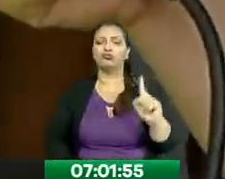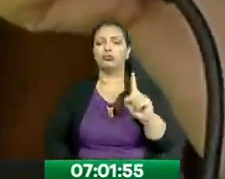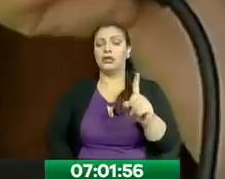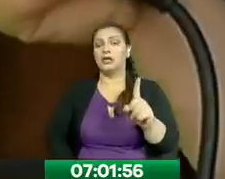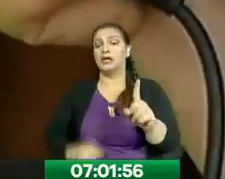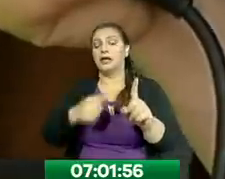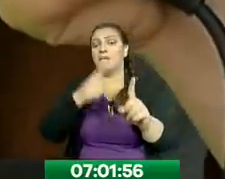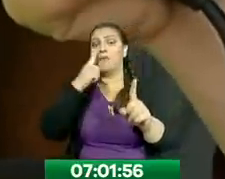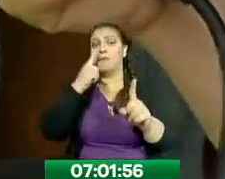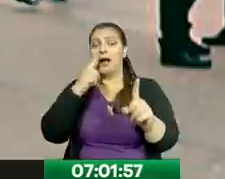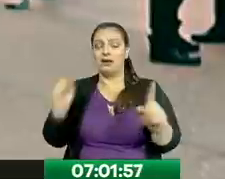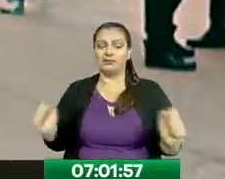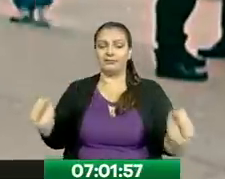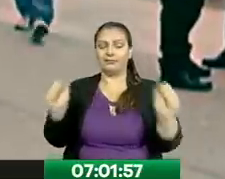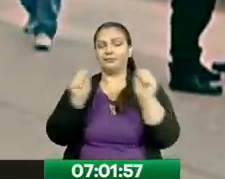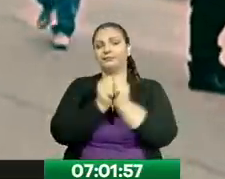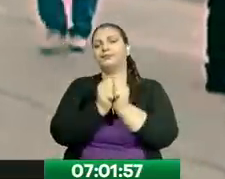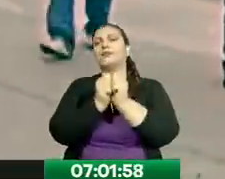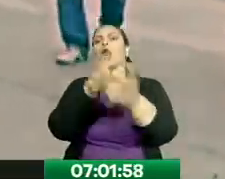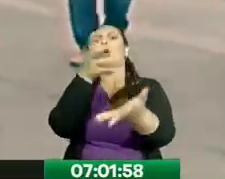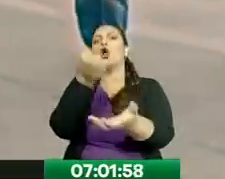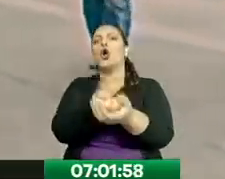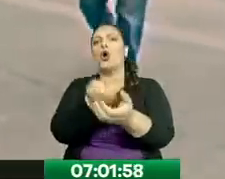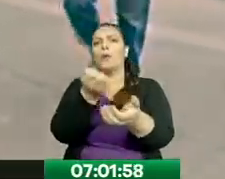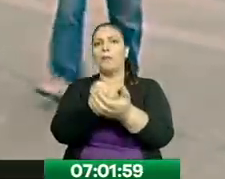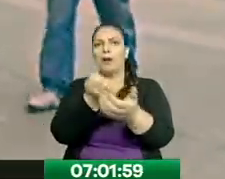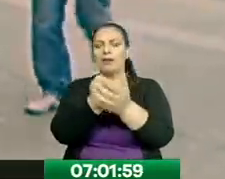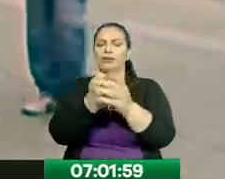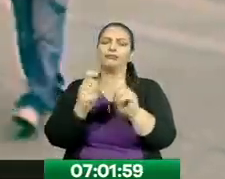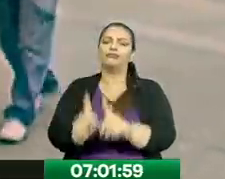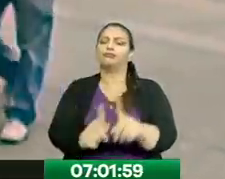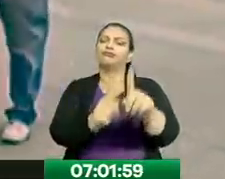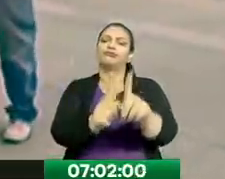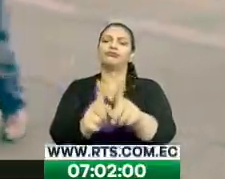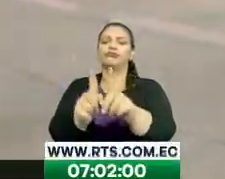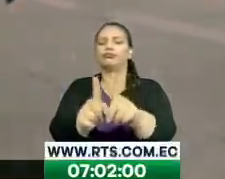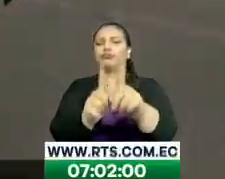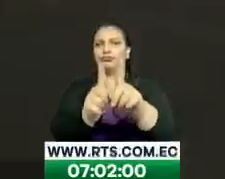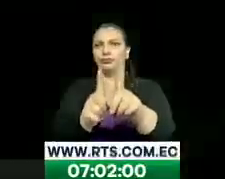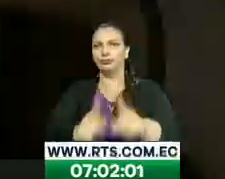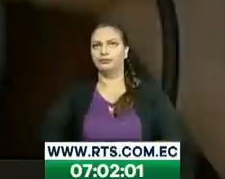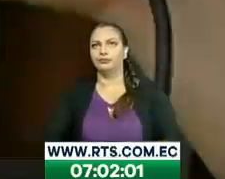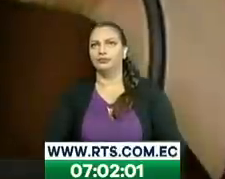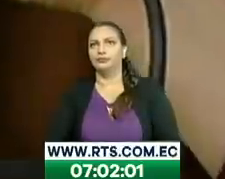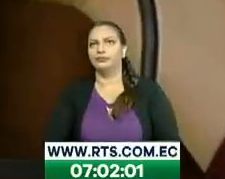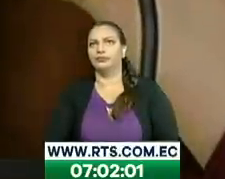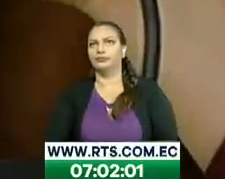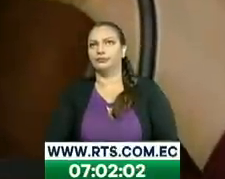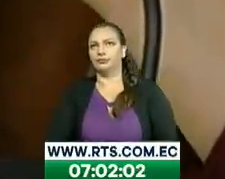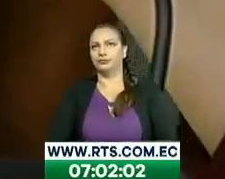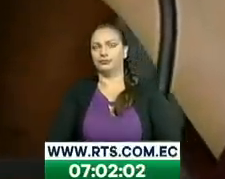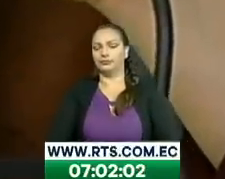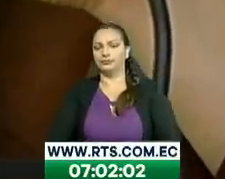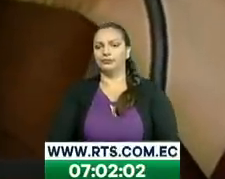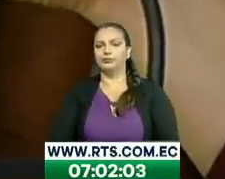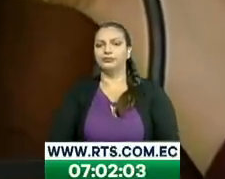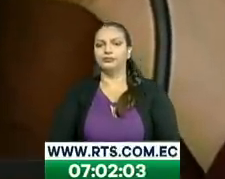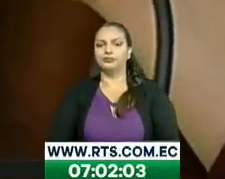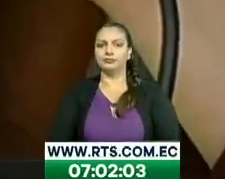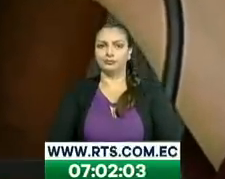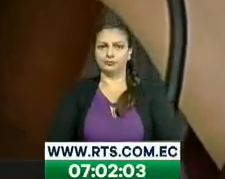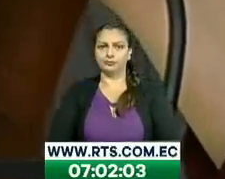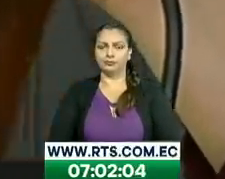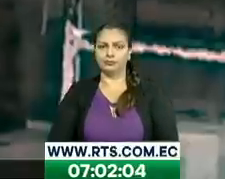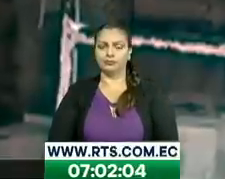momento que yo estaba comprando está acercando muchacho en una atracción moto y vienen los disparos pero no lo disparan ahí